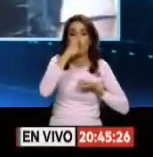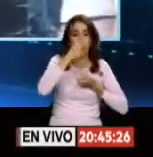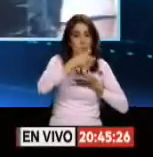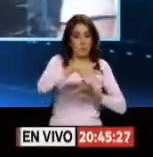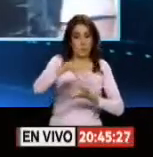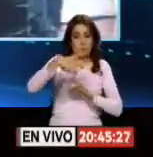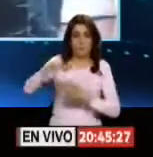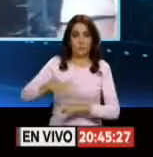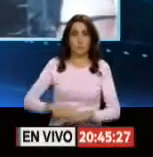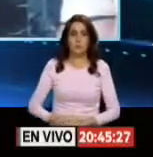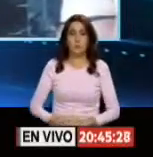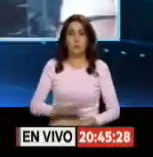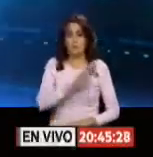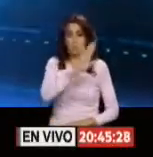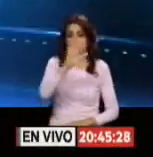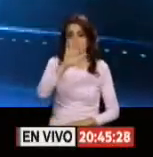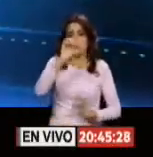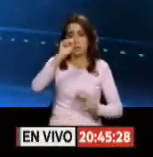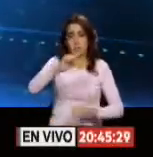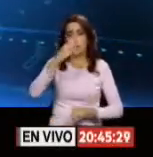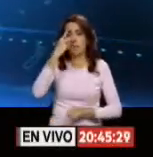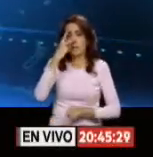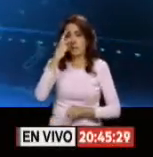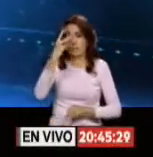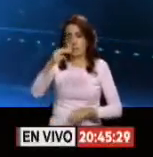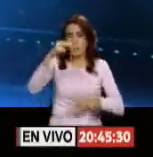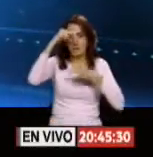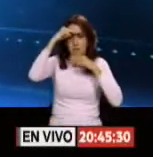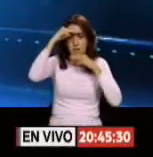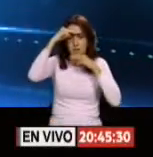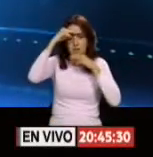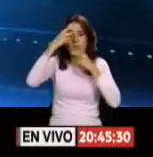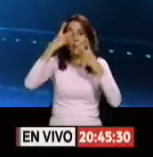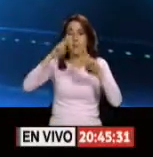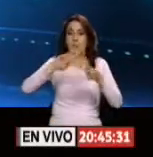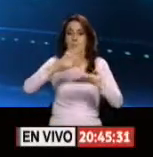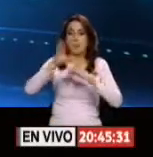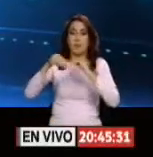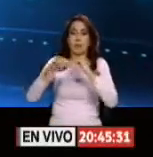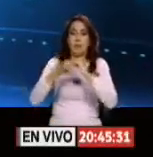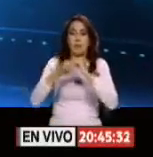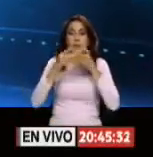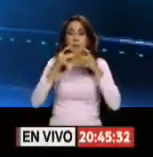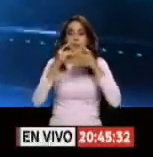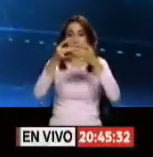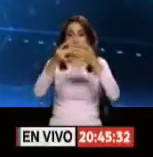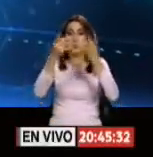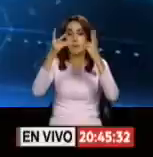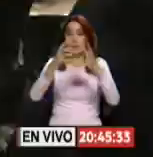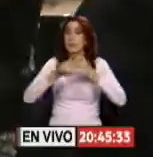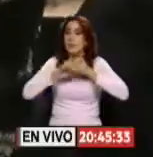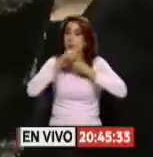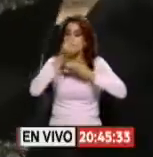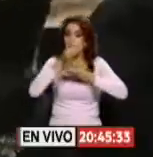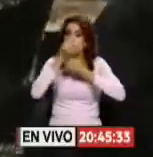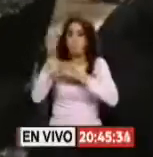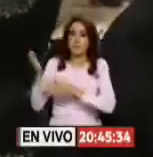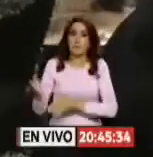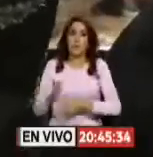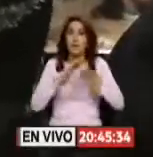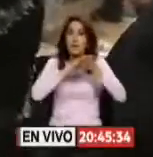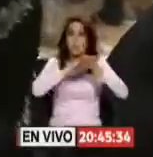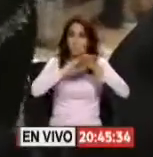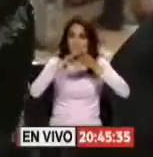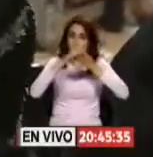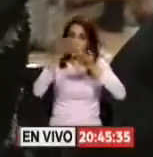de Sinaloa. Usted no se puede perder el noticiero. Además de ser un seguidor, podrá convertirse en un informante. Amigos, les invito a